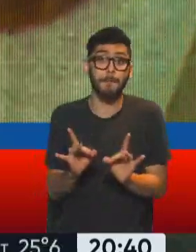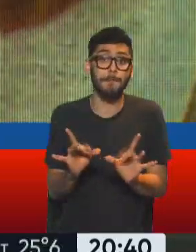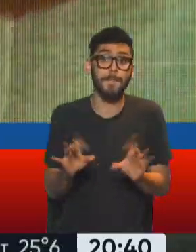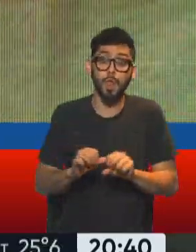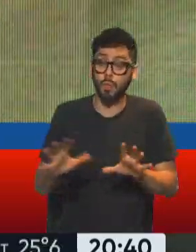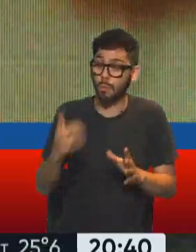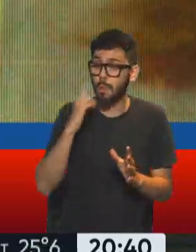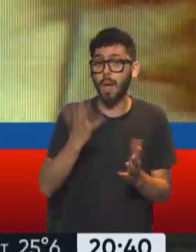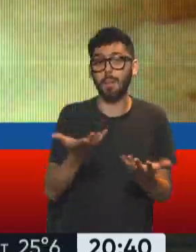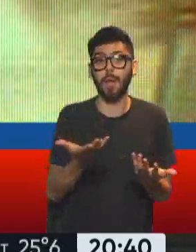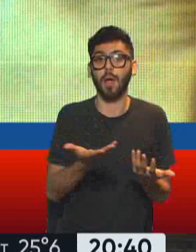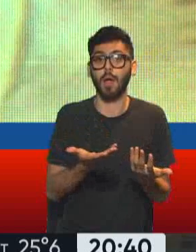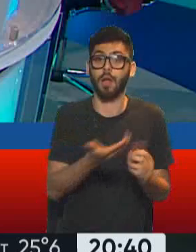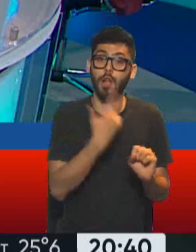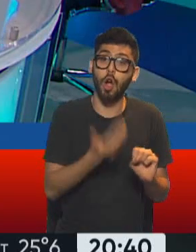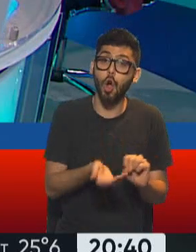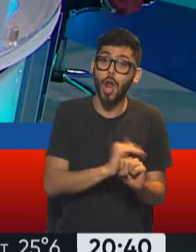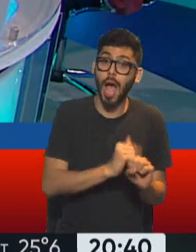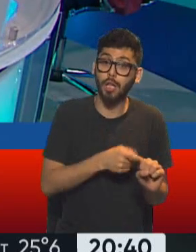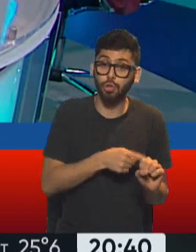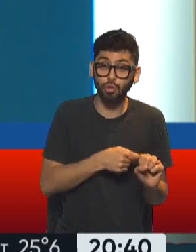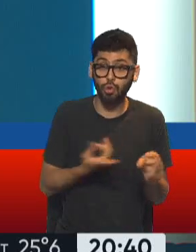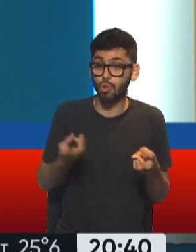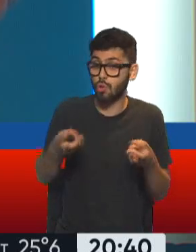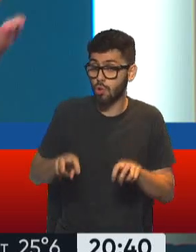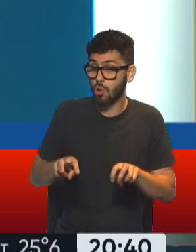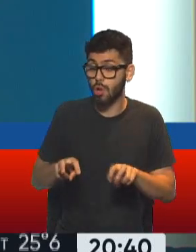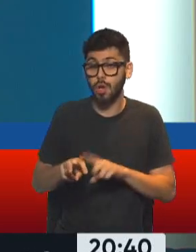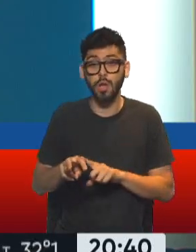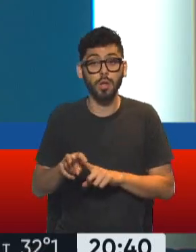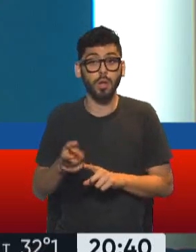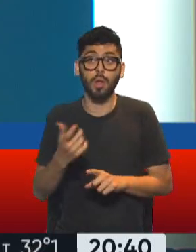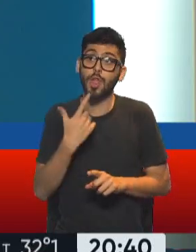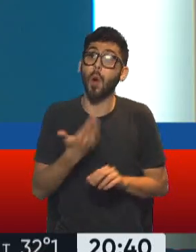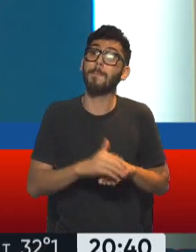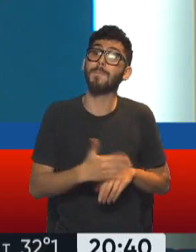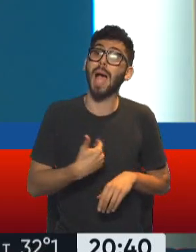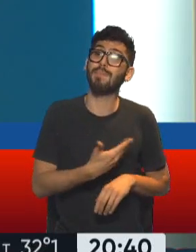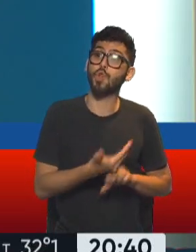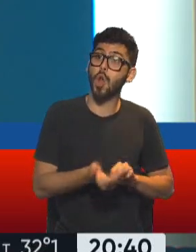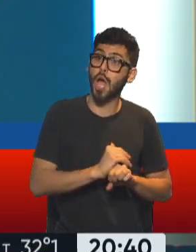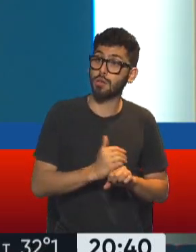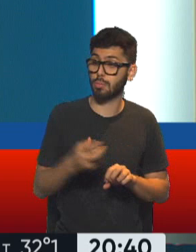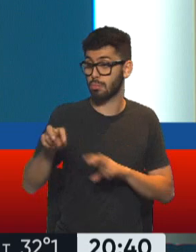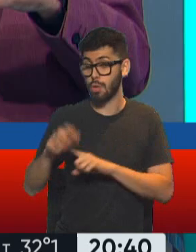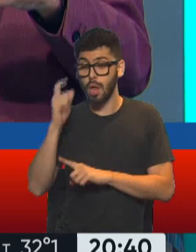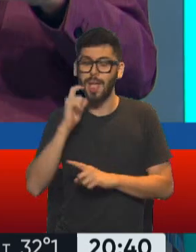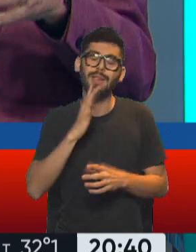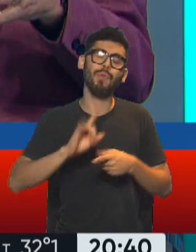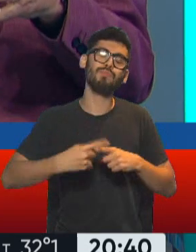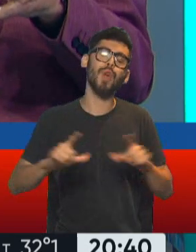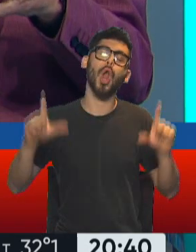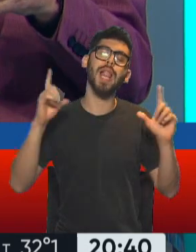horacio se sentaban alberto porque podía obtener un rédito político